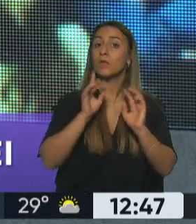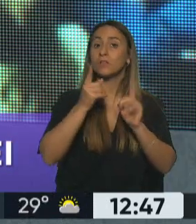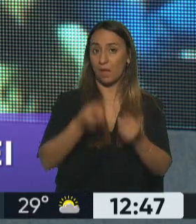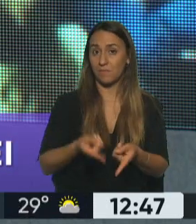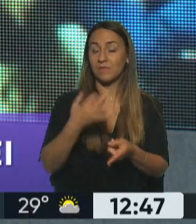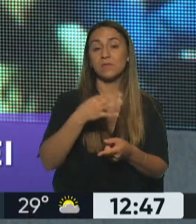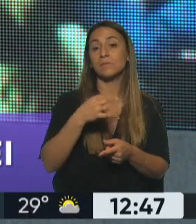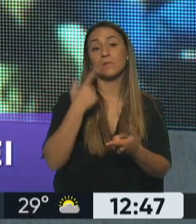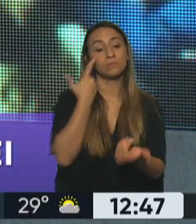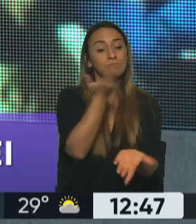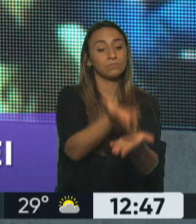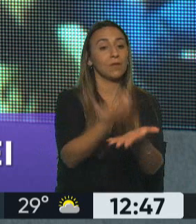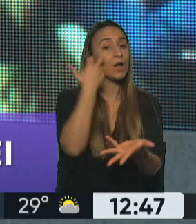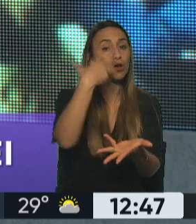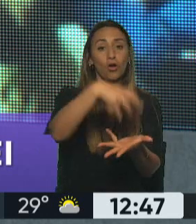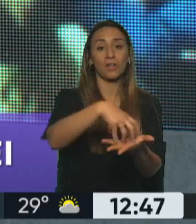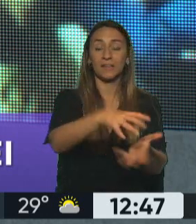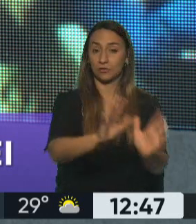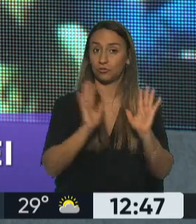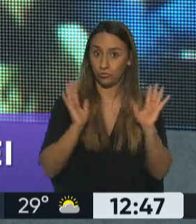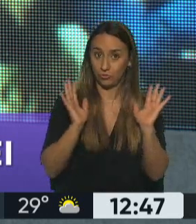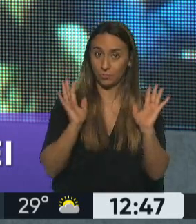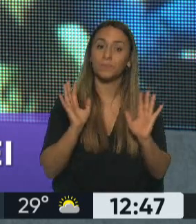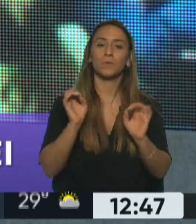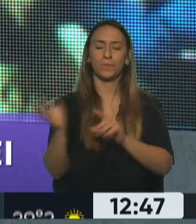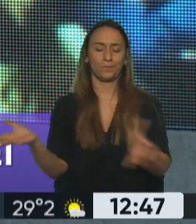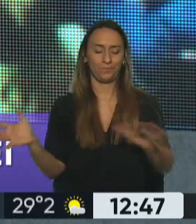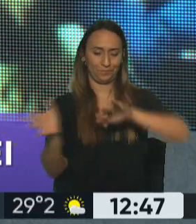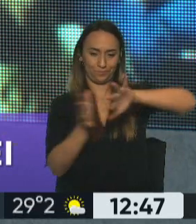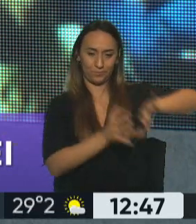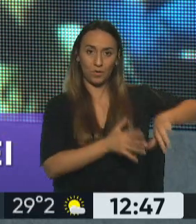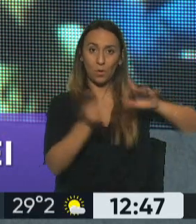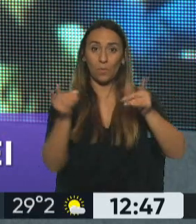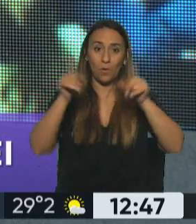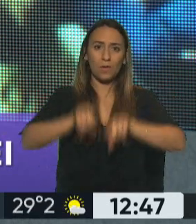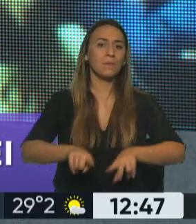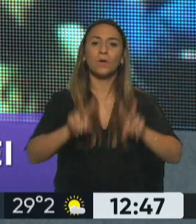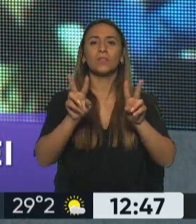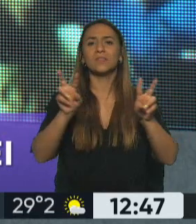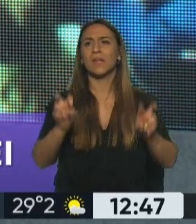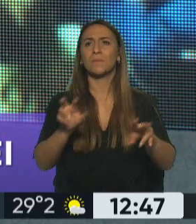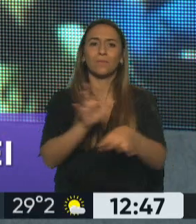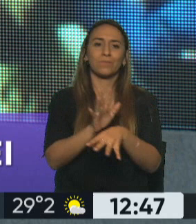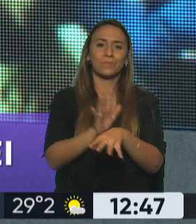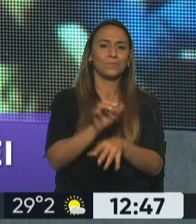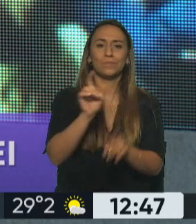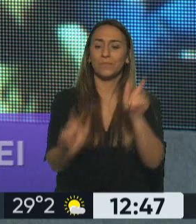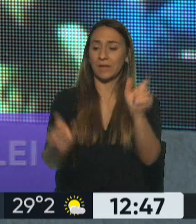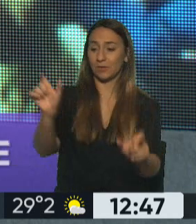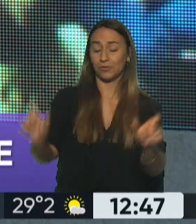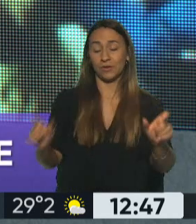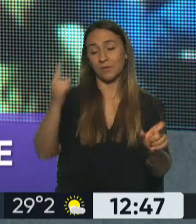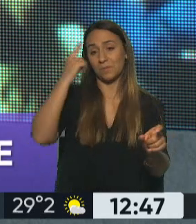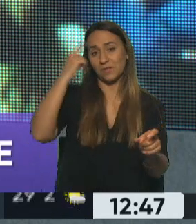Congreso. Necesitan ratificación parlamentaria. Bueno, volvemos a las personas, a aquellos que uno supone van a tener cargos